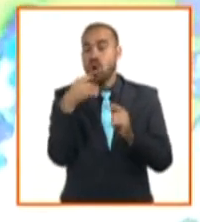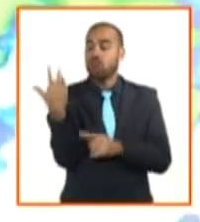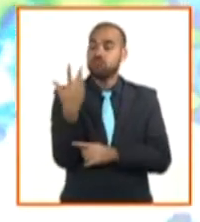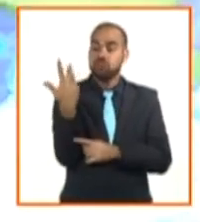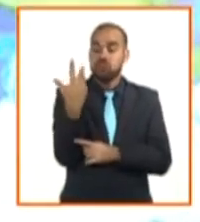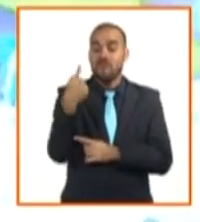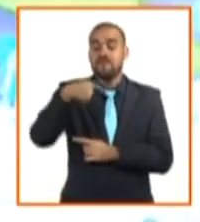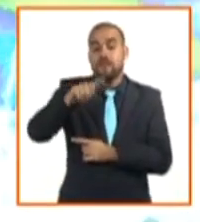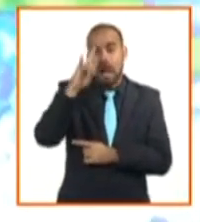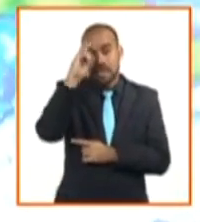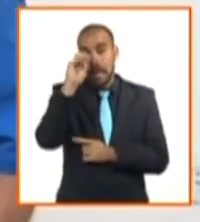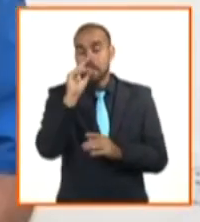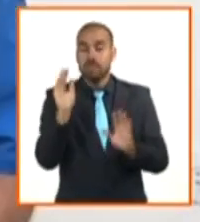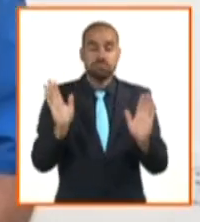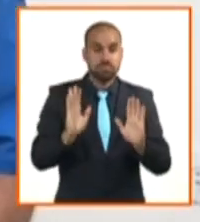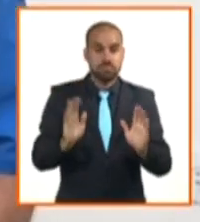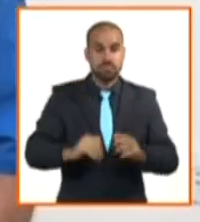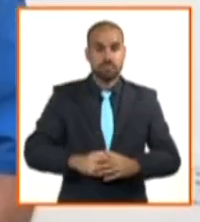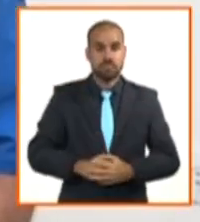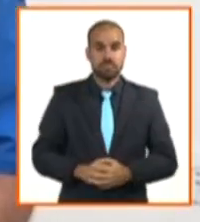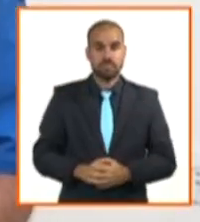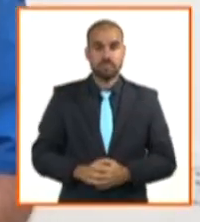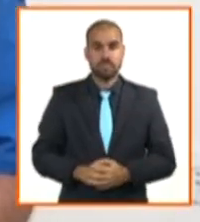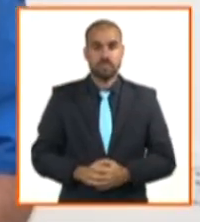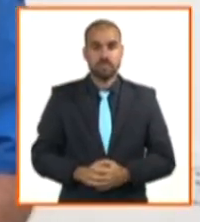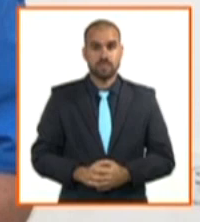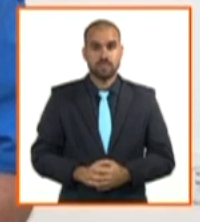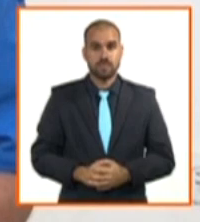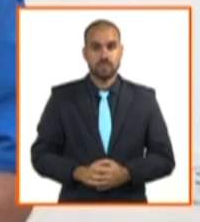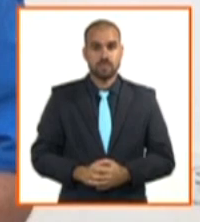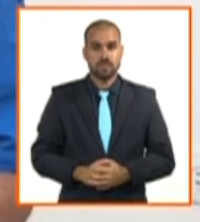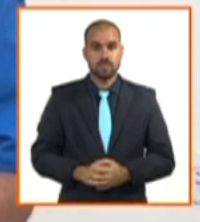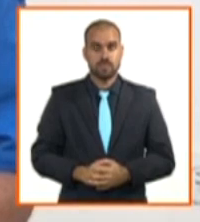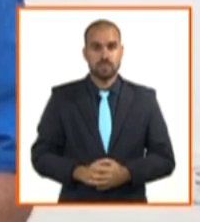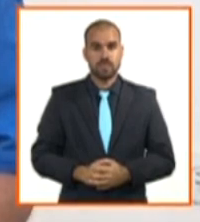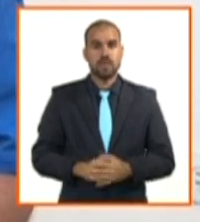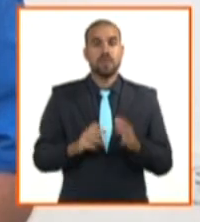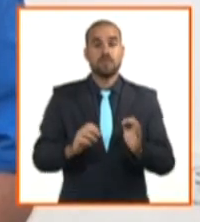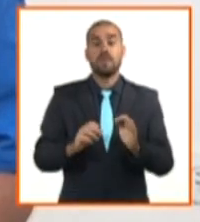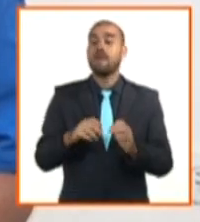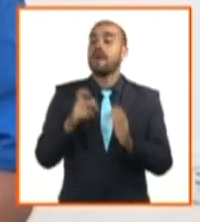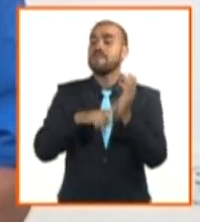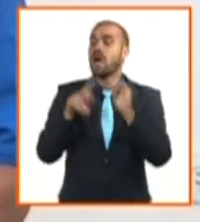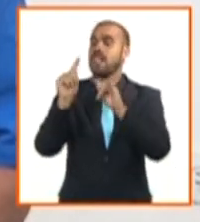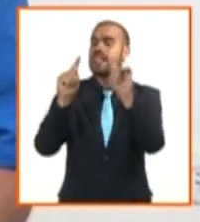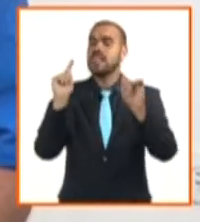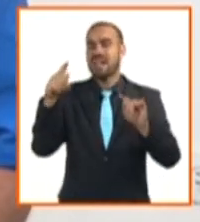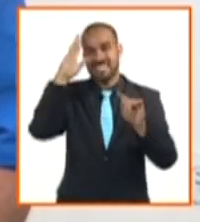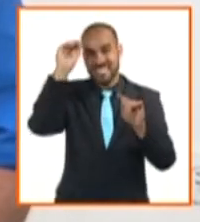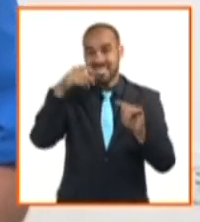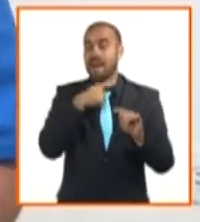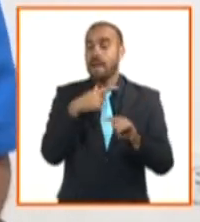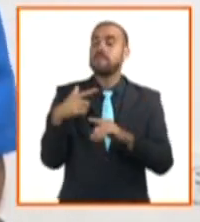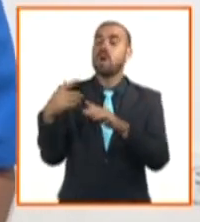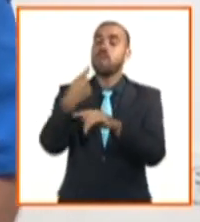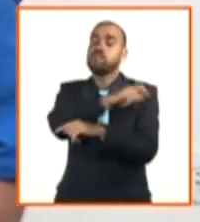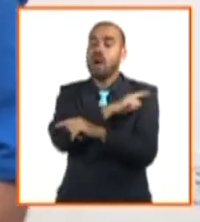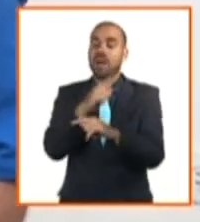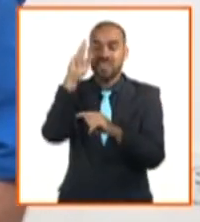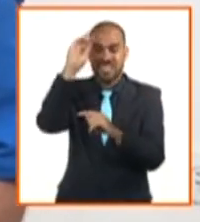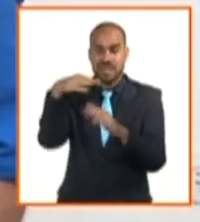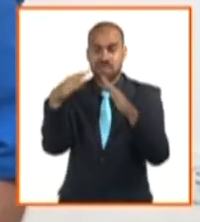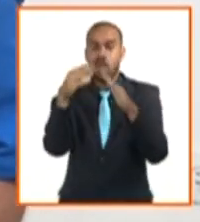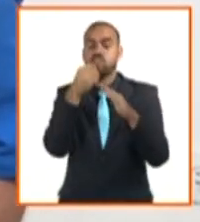en los territorios de la tarea fundamental es evacuar la población que esté en riesgo de inundaciones o posibles